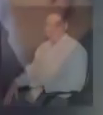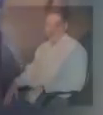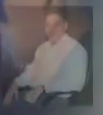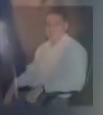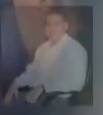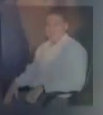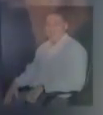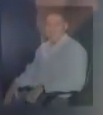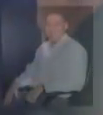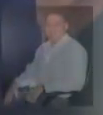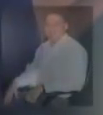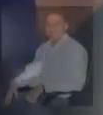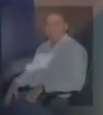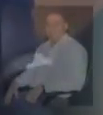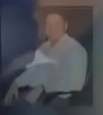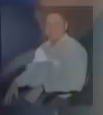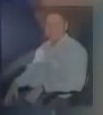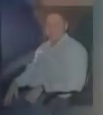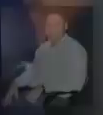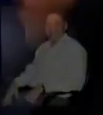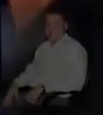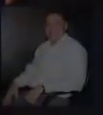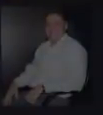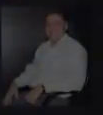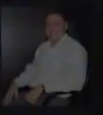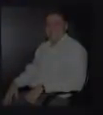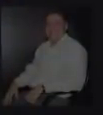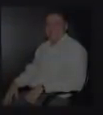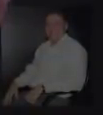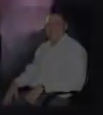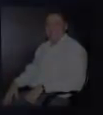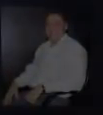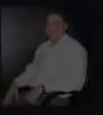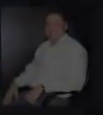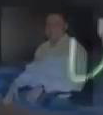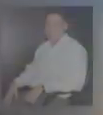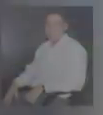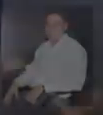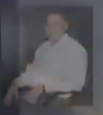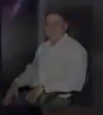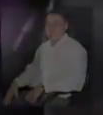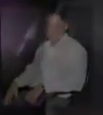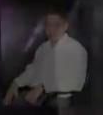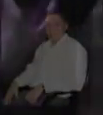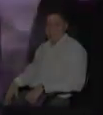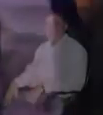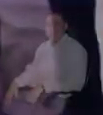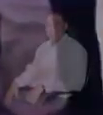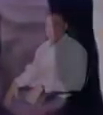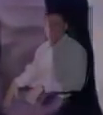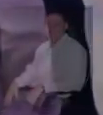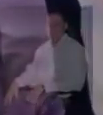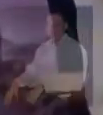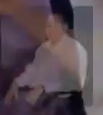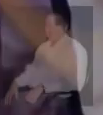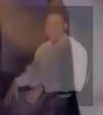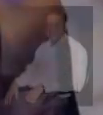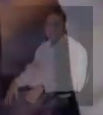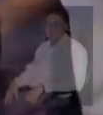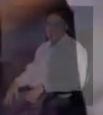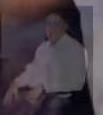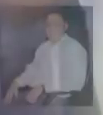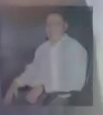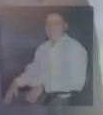las ganas de cambio que queremos. Porque Juan Guaidó es un chamo y yo me siento profundamente